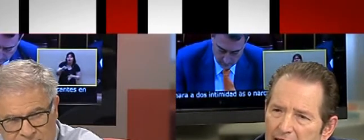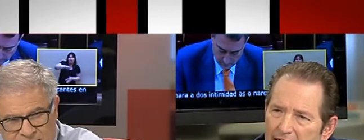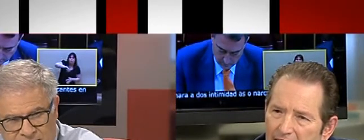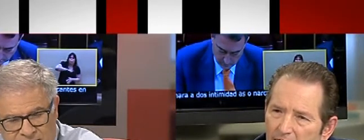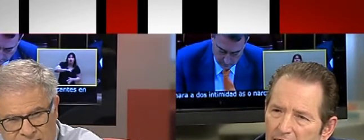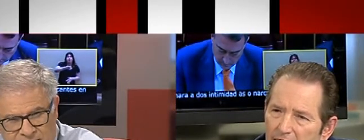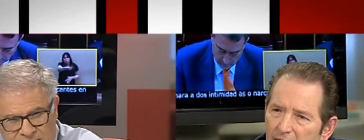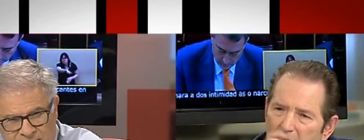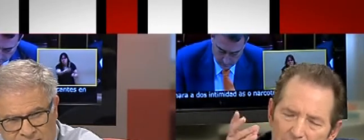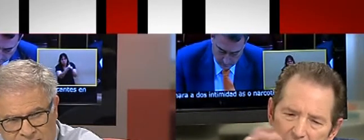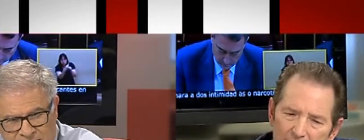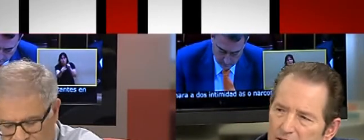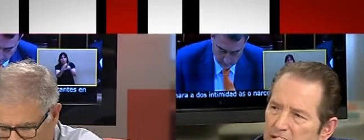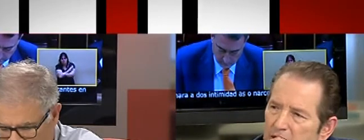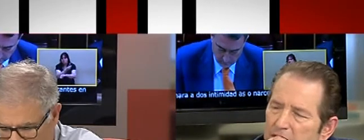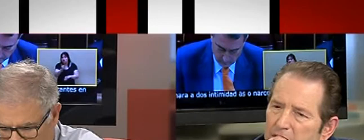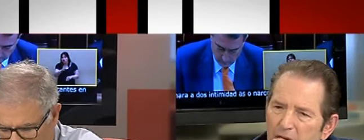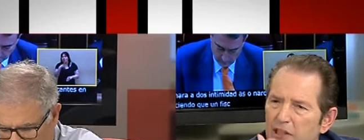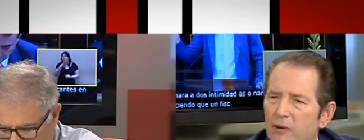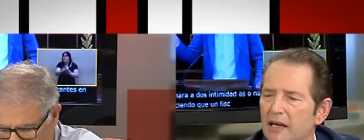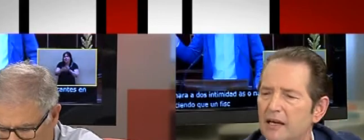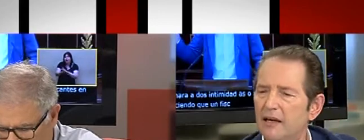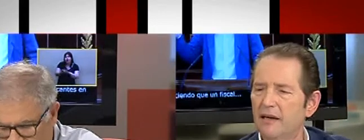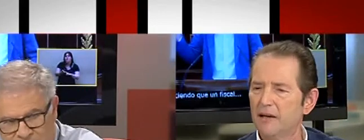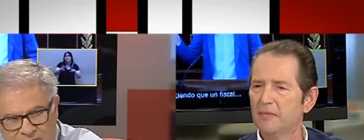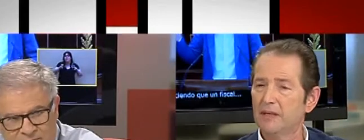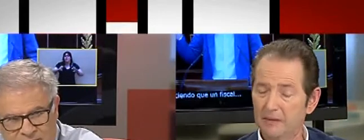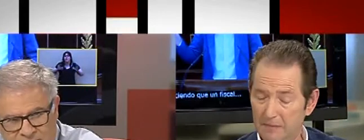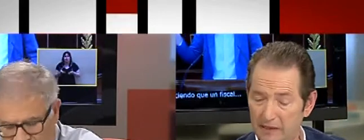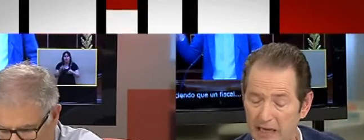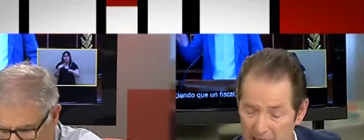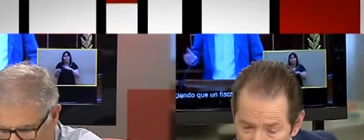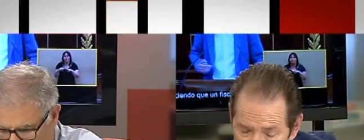afganistán no no esto es bueno es igual